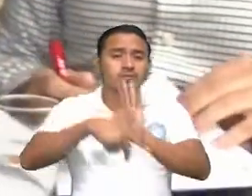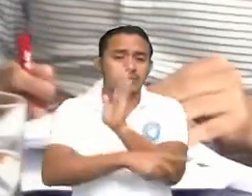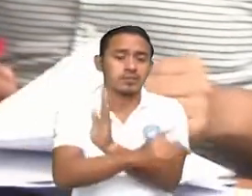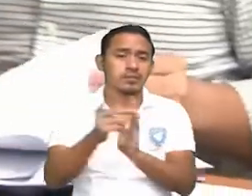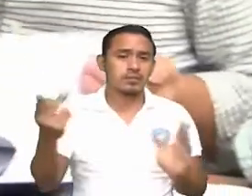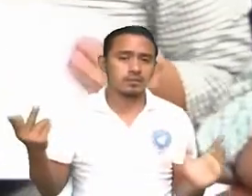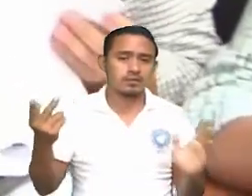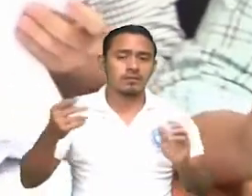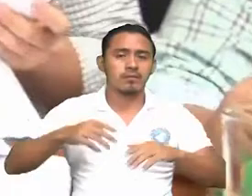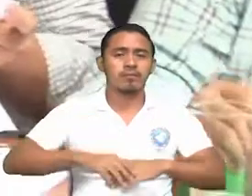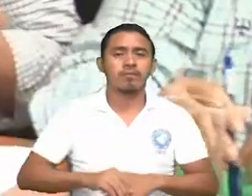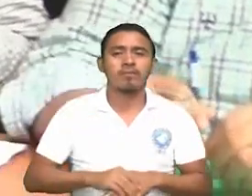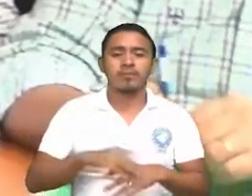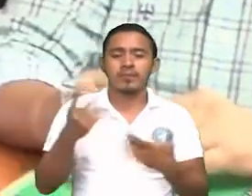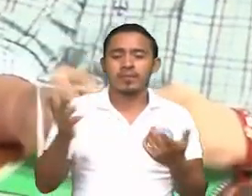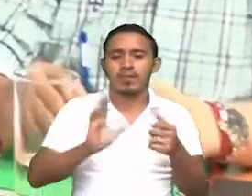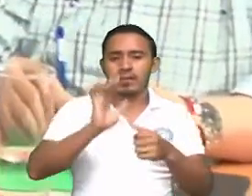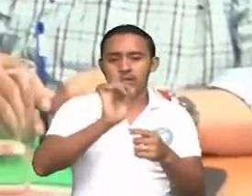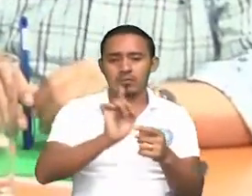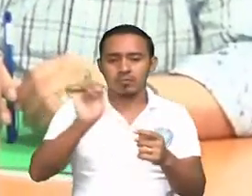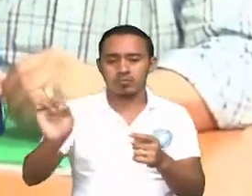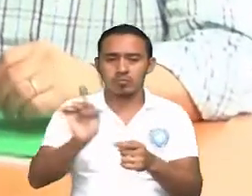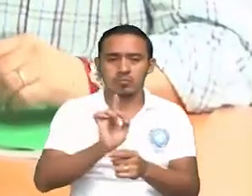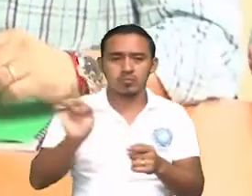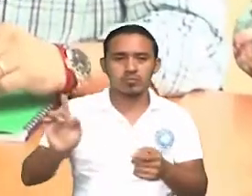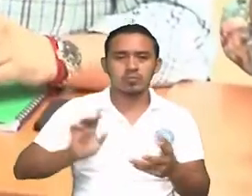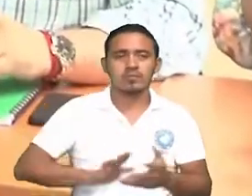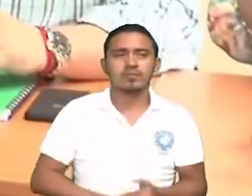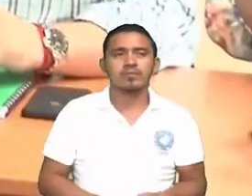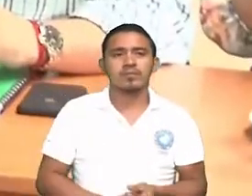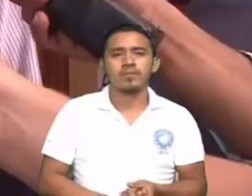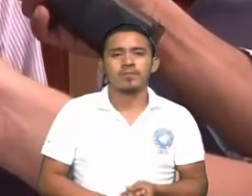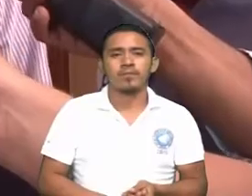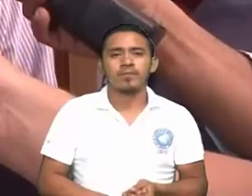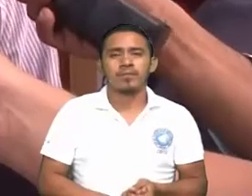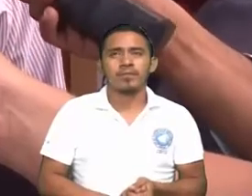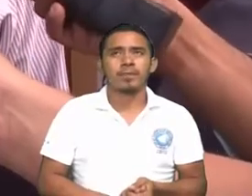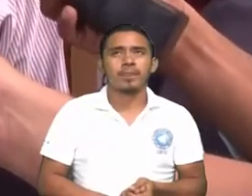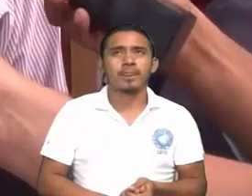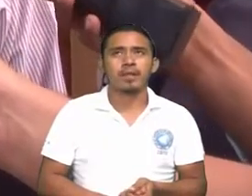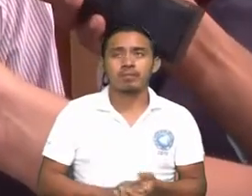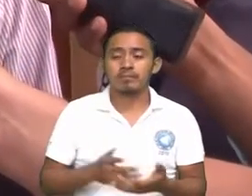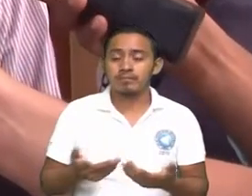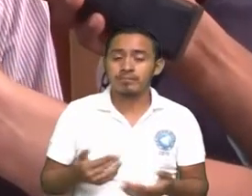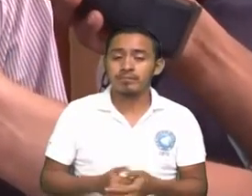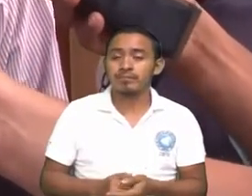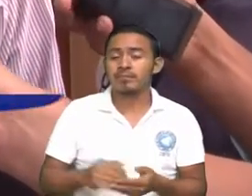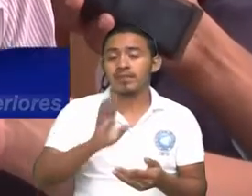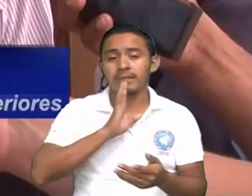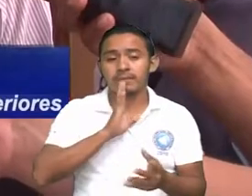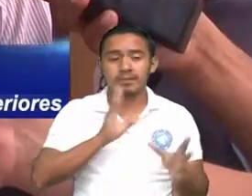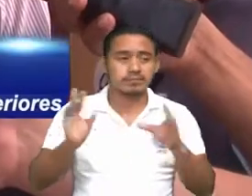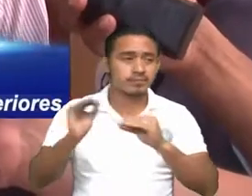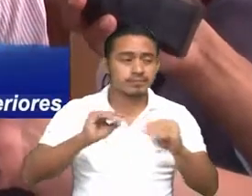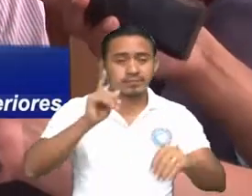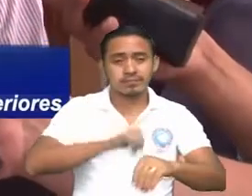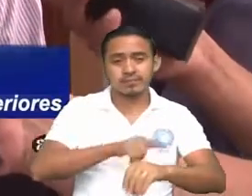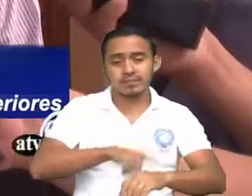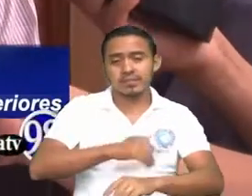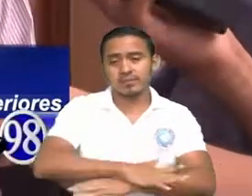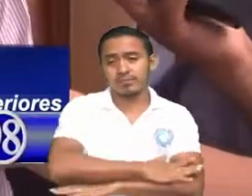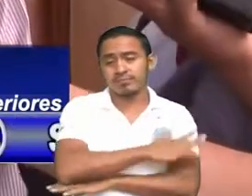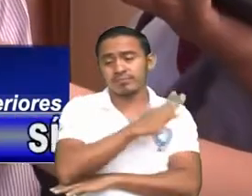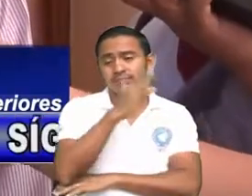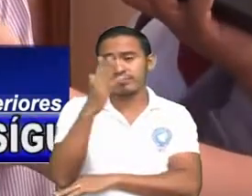nacionales de ambas partes en cada uno de sus territorios. Una larga discusión, era muy